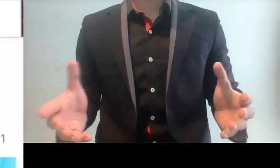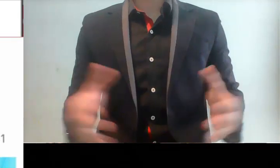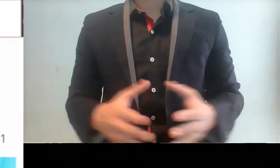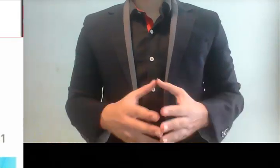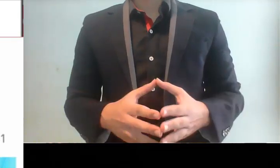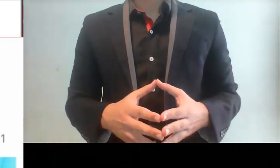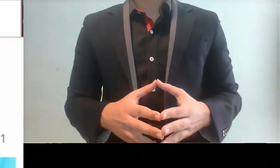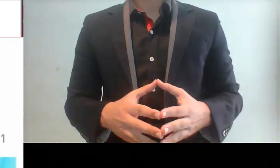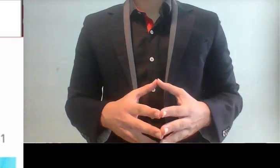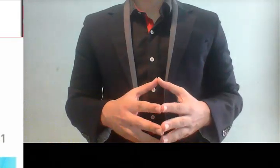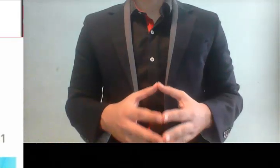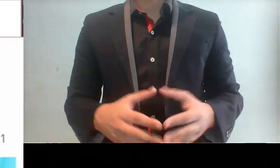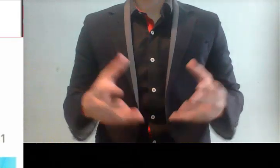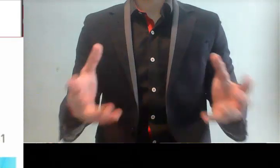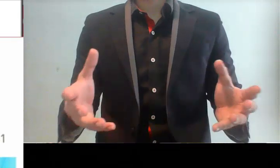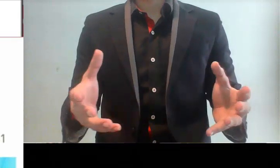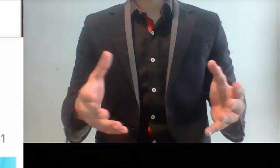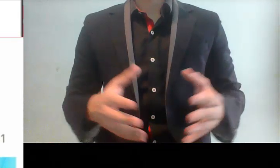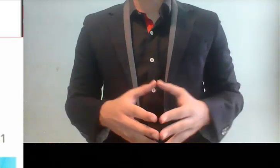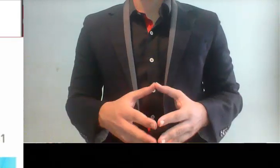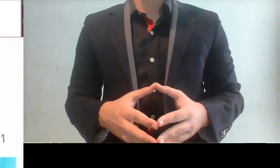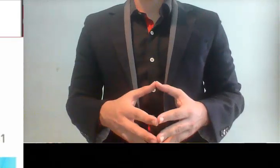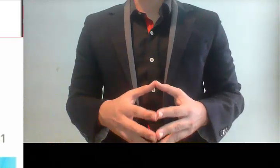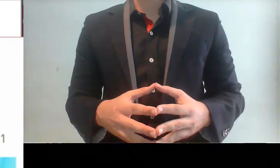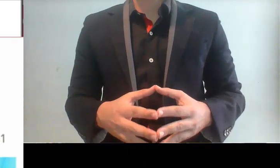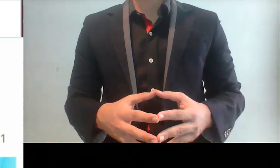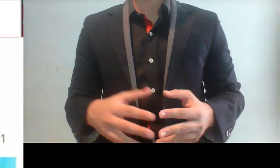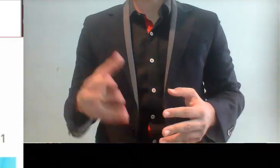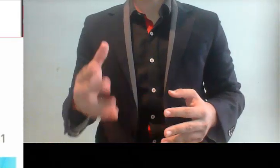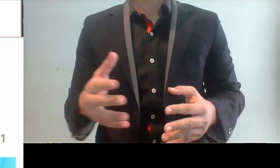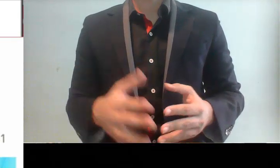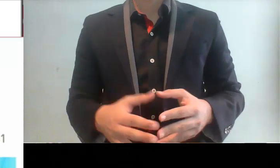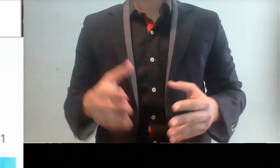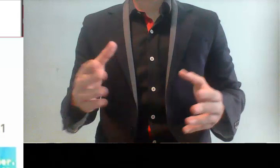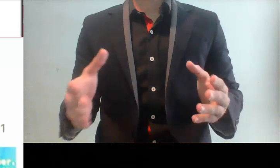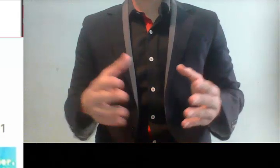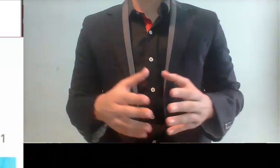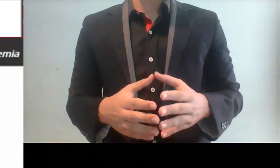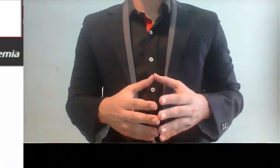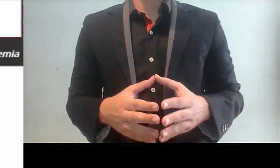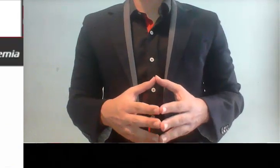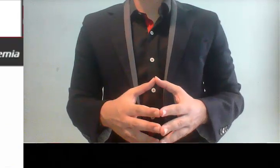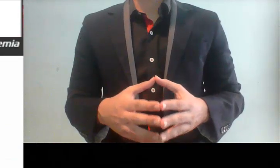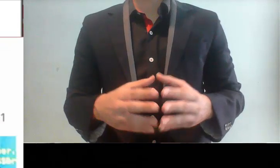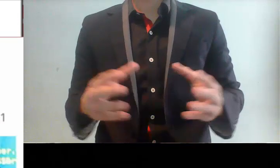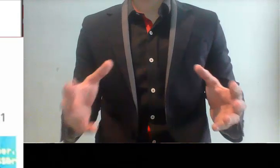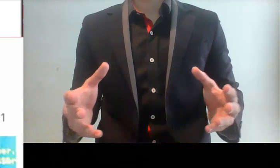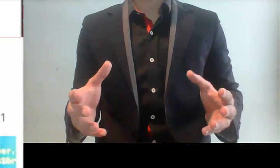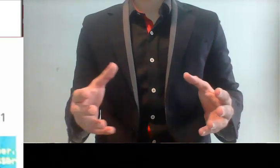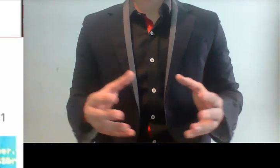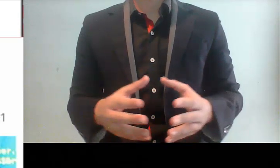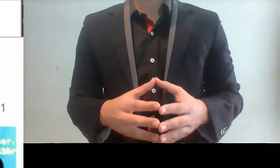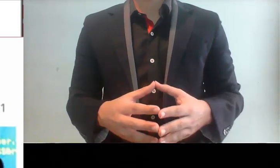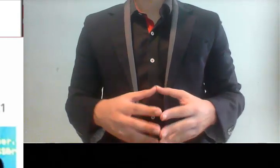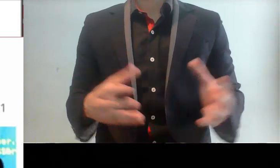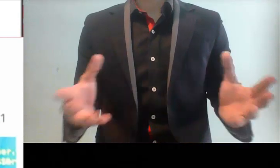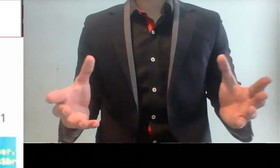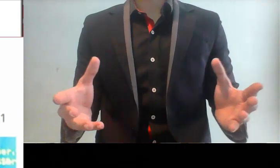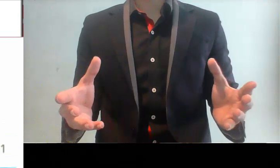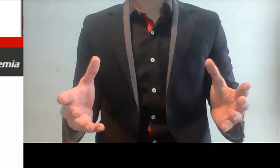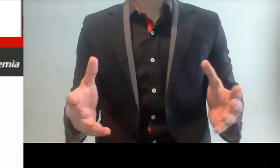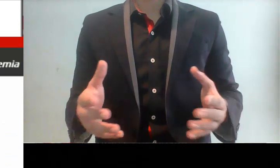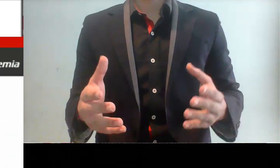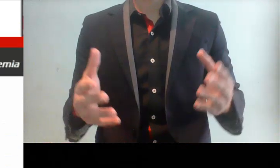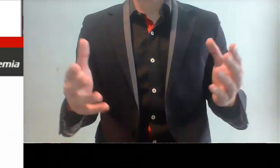El experto en ciberseguridad Israel Reyes Gómez habla justamente o advierte que los hackers se están preparando para atacar el INE. Esto que es